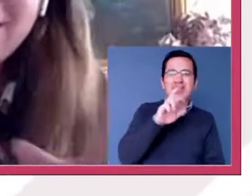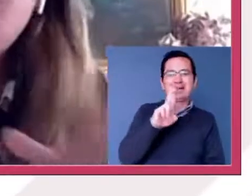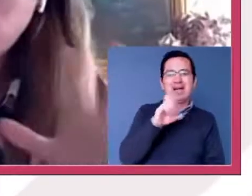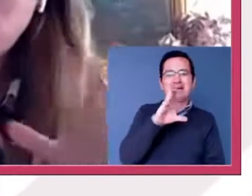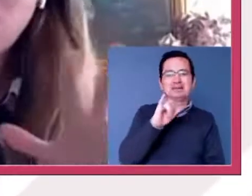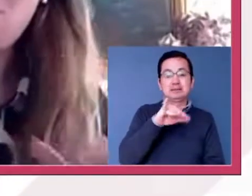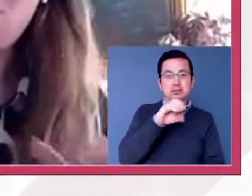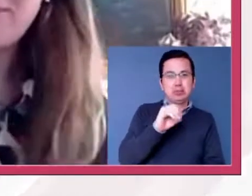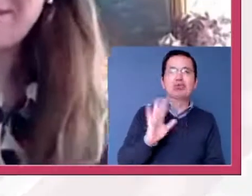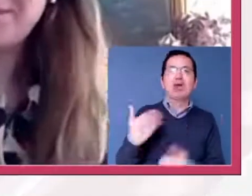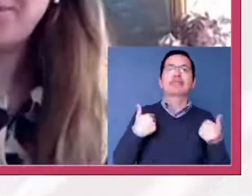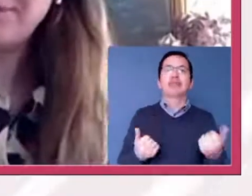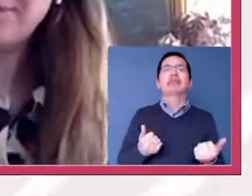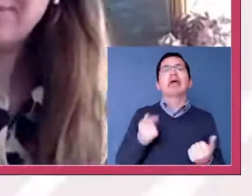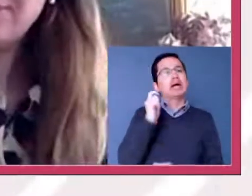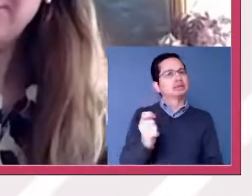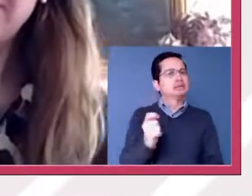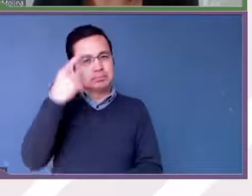por ahí o tú cómo lo ves.